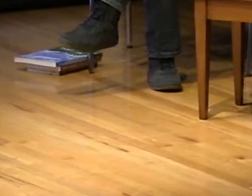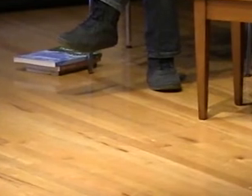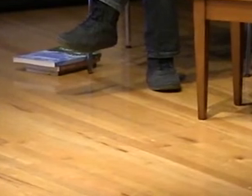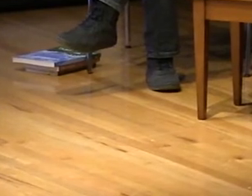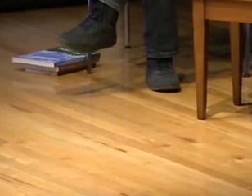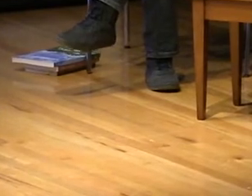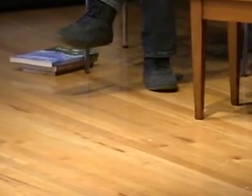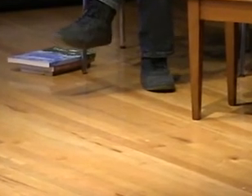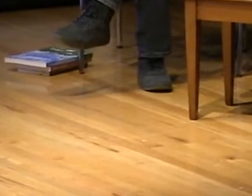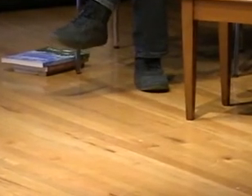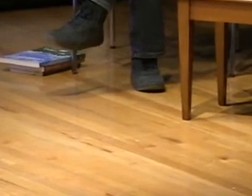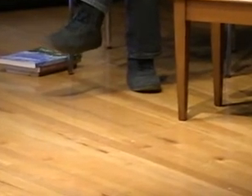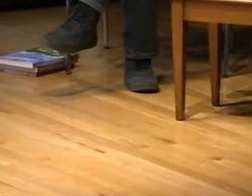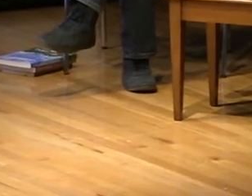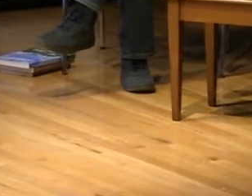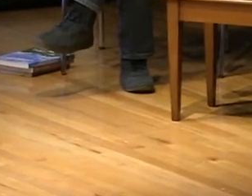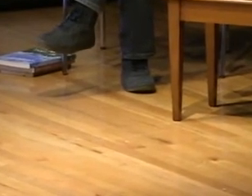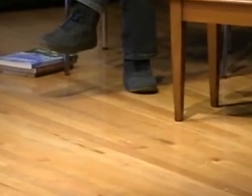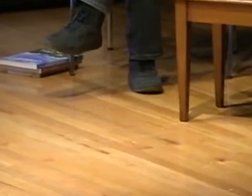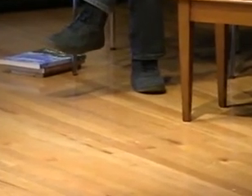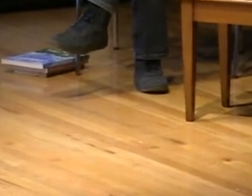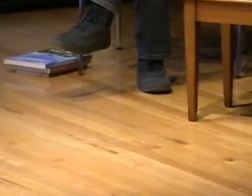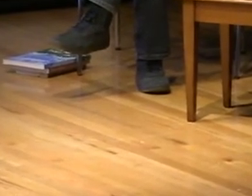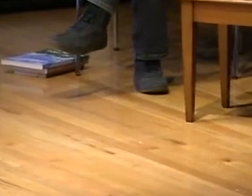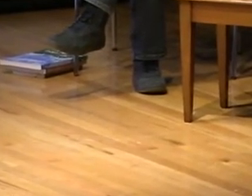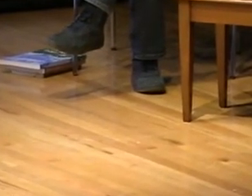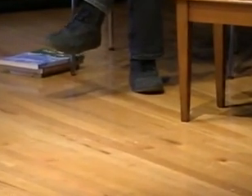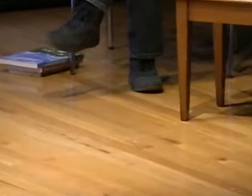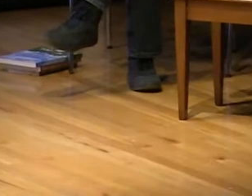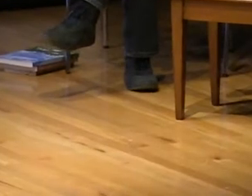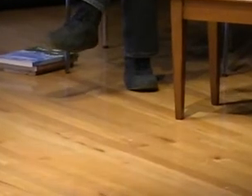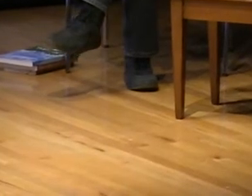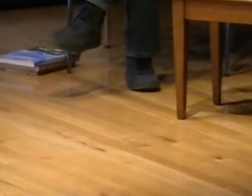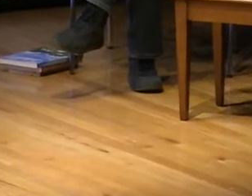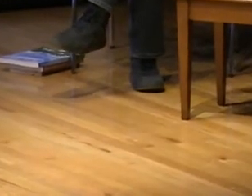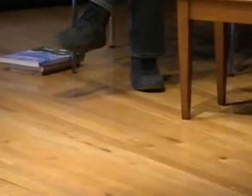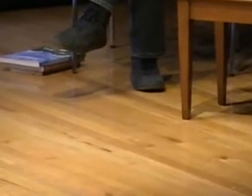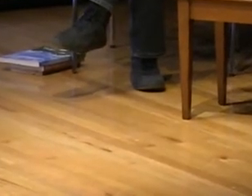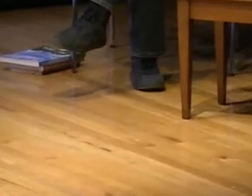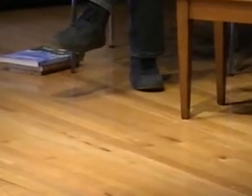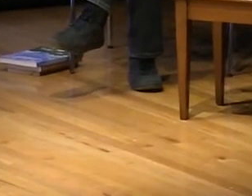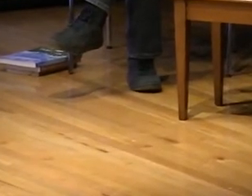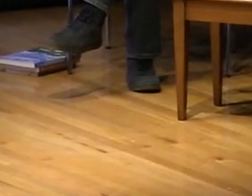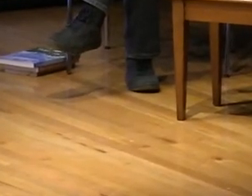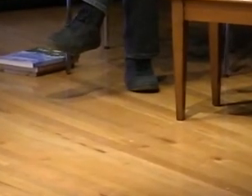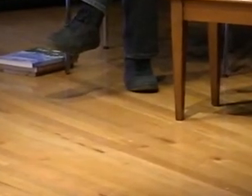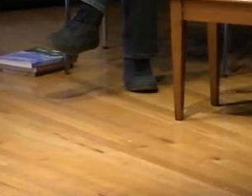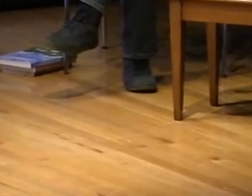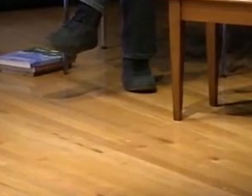Tenemos 15 minutos para que nuestros invitados e invitadas nos acerquen un poco al tema de la gentrificación. ¿Qué